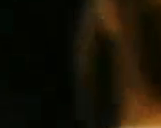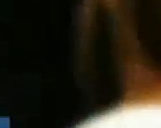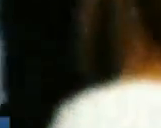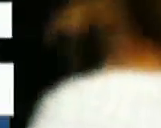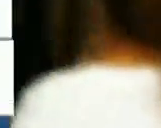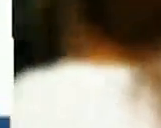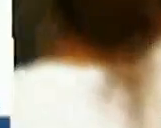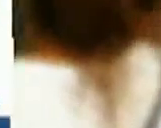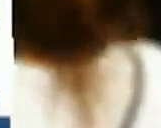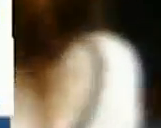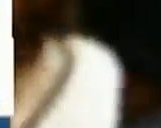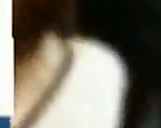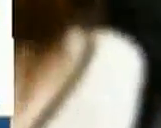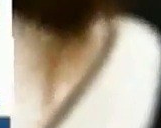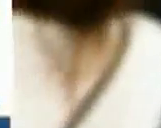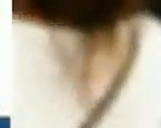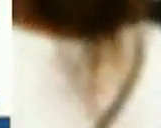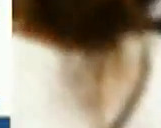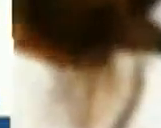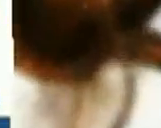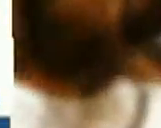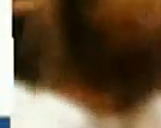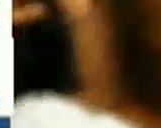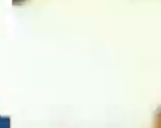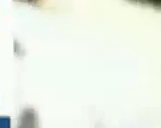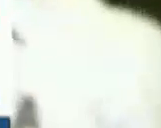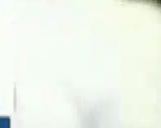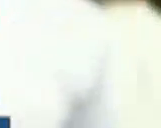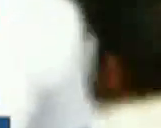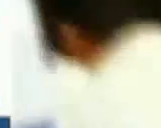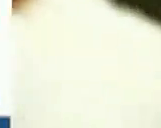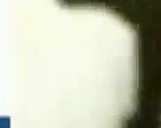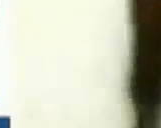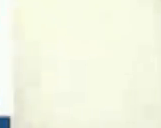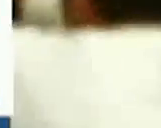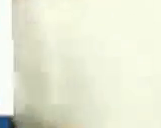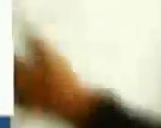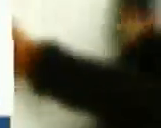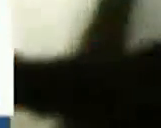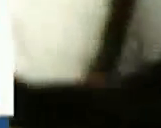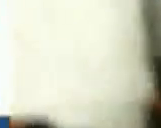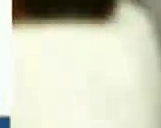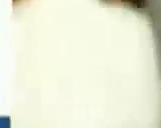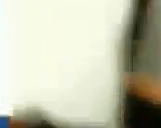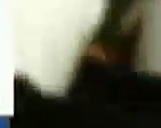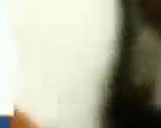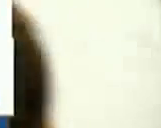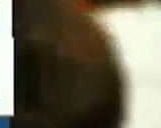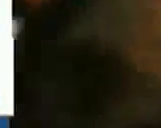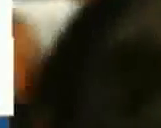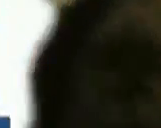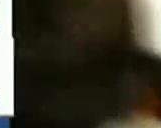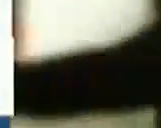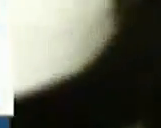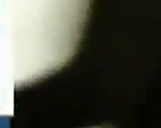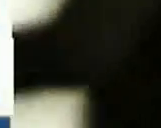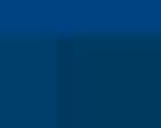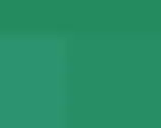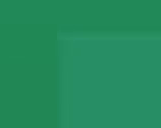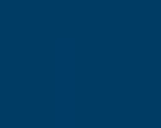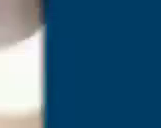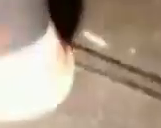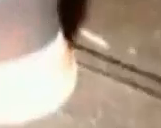Muerte de niña de 6 años por un presunto caso de meningitis provocó incidentes en el Centro de Salud Ciudad Victoria en Guayaquil.